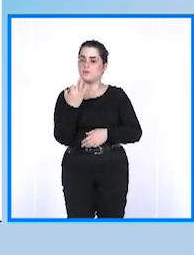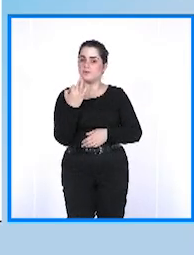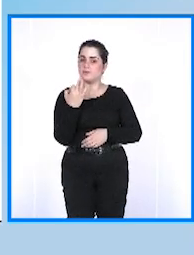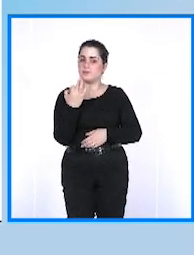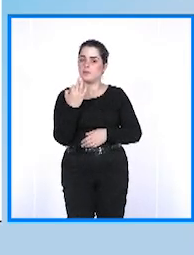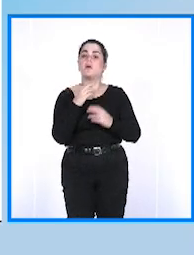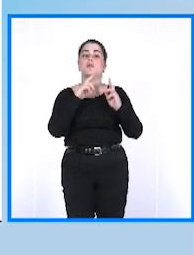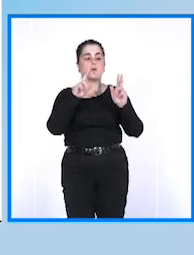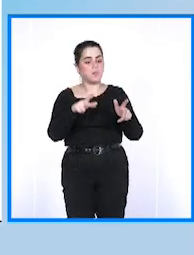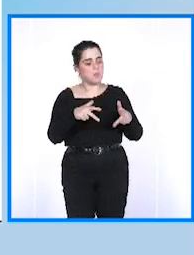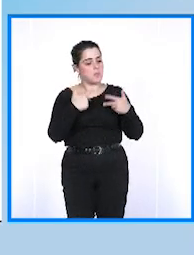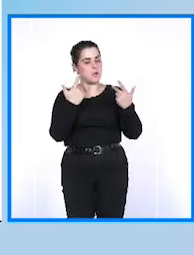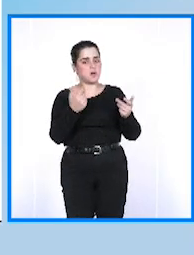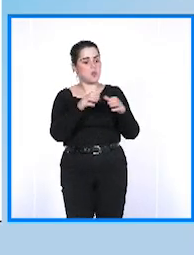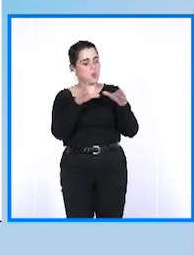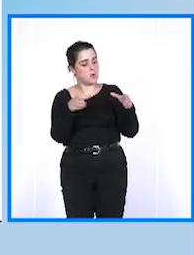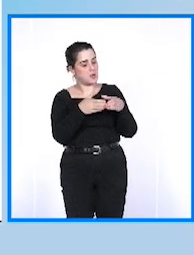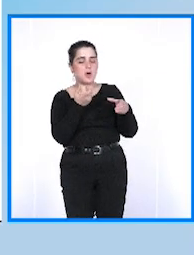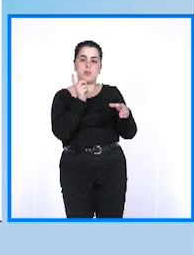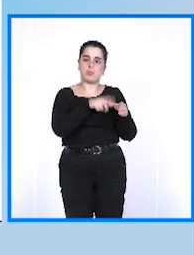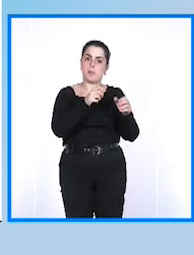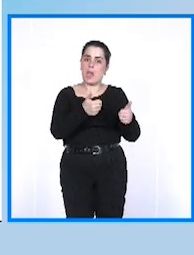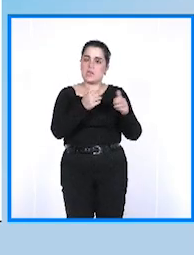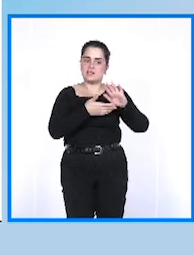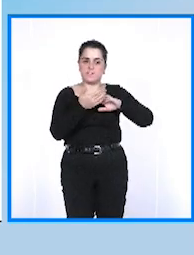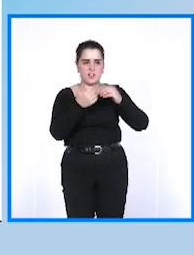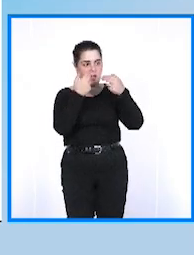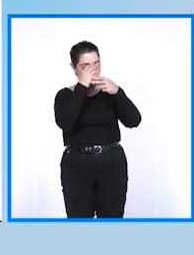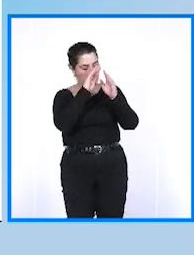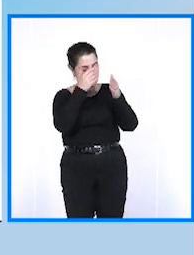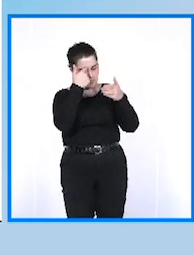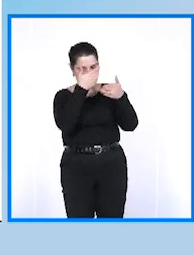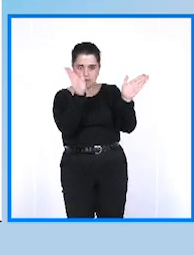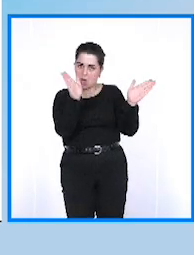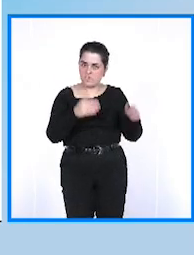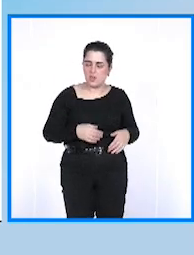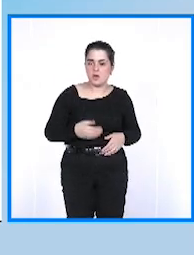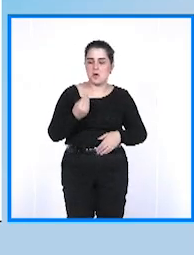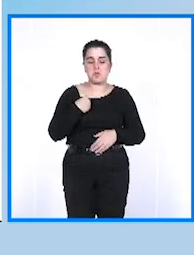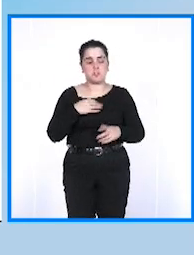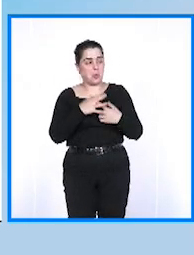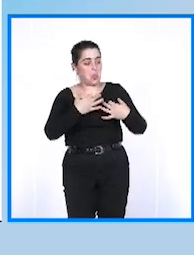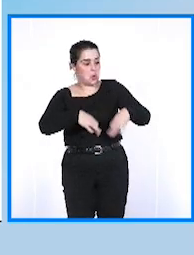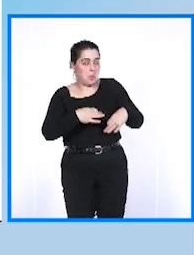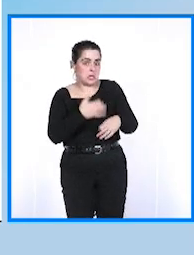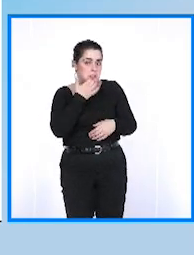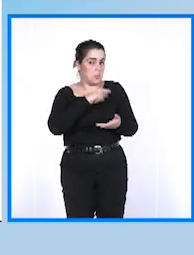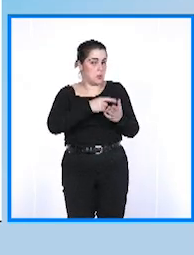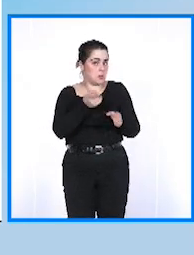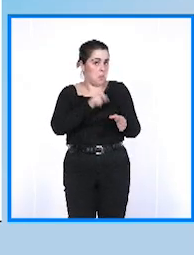les ha permitido abrirse más a la comunidad eso con respecto a lo de mi casa uno puede pensar qué es lo normal si participas en un